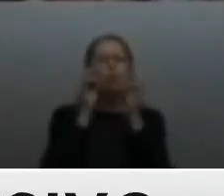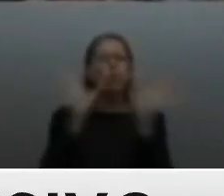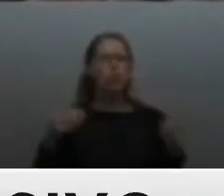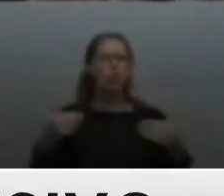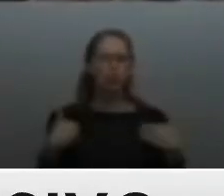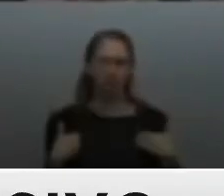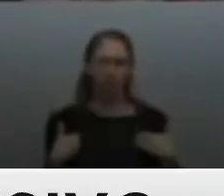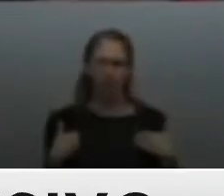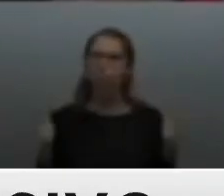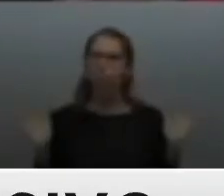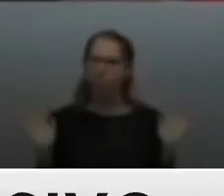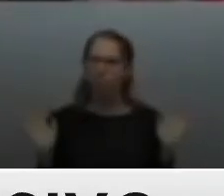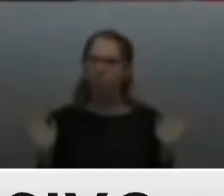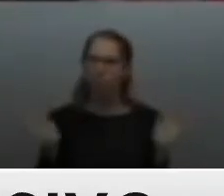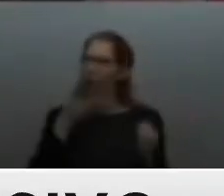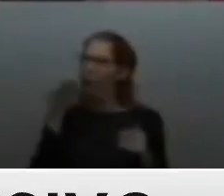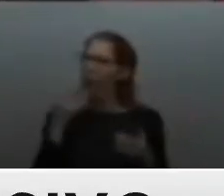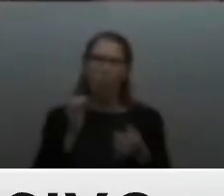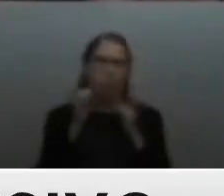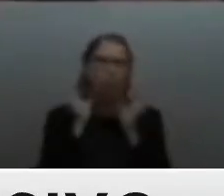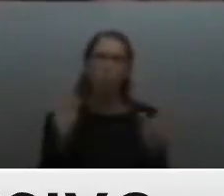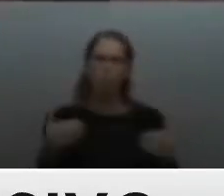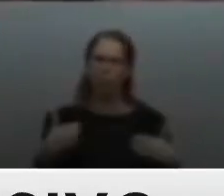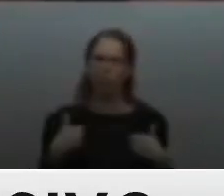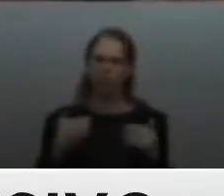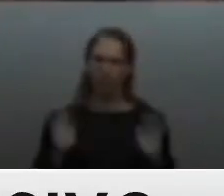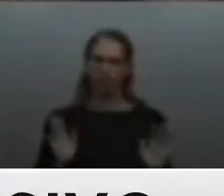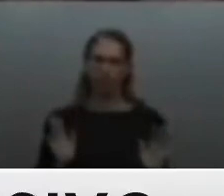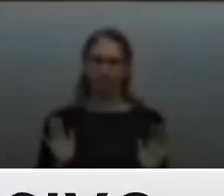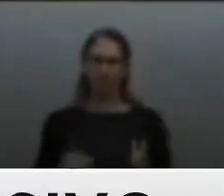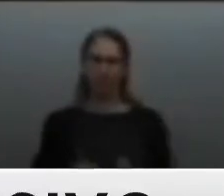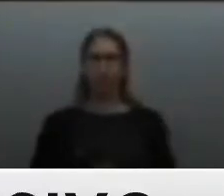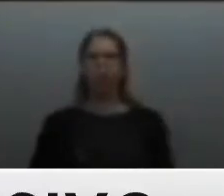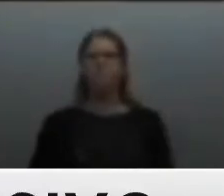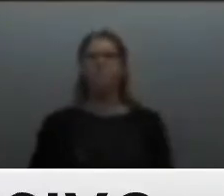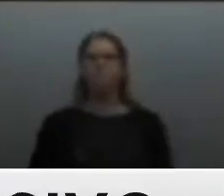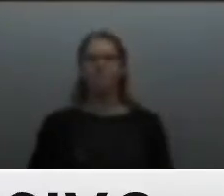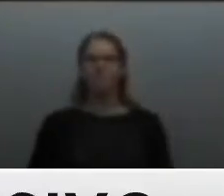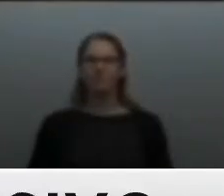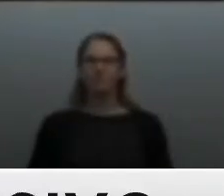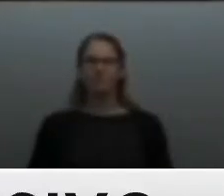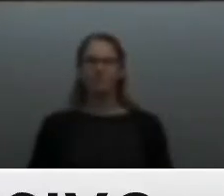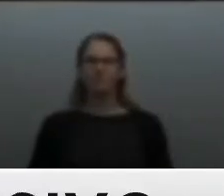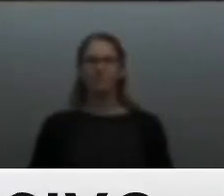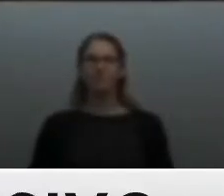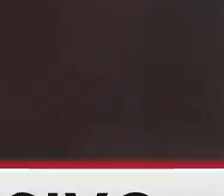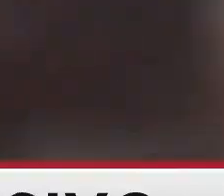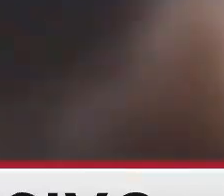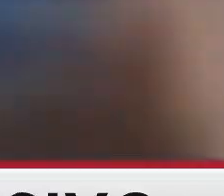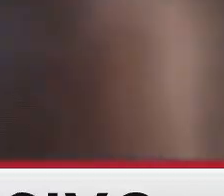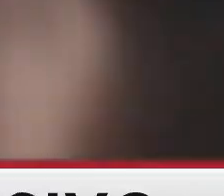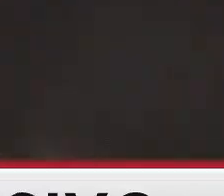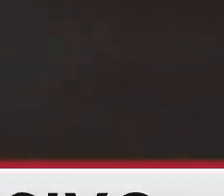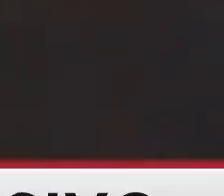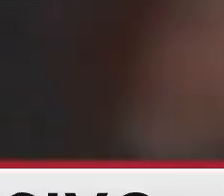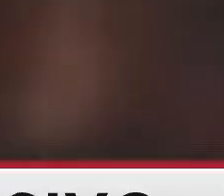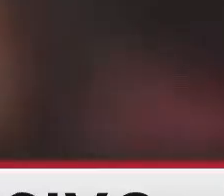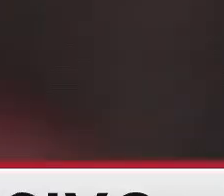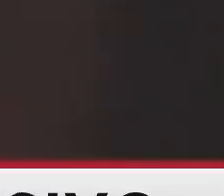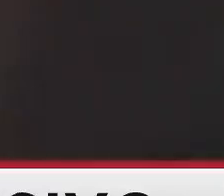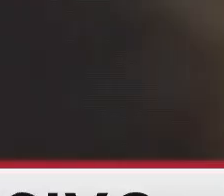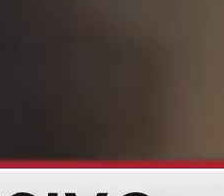fue noticia en Argentina el discurso en lenguaje inclusivo que pronunció la jefa de educación pública durante un acto